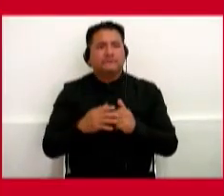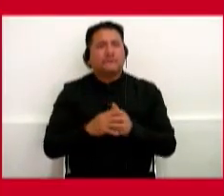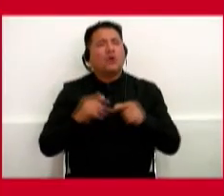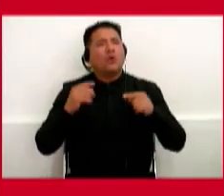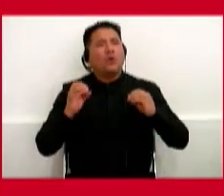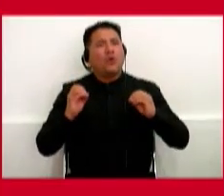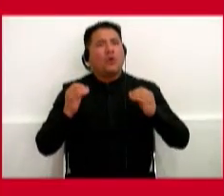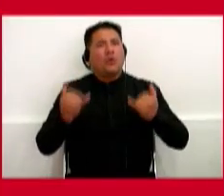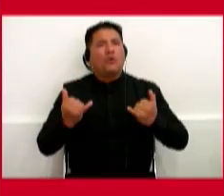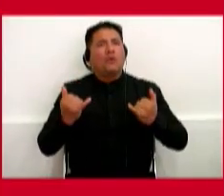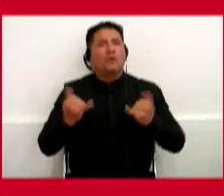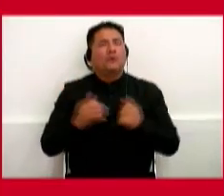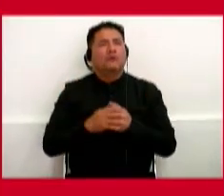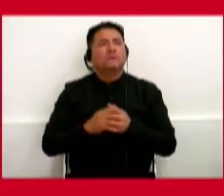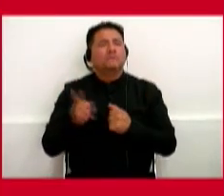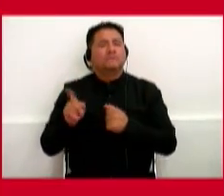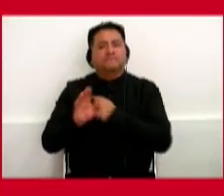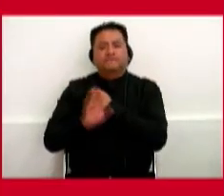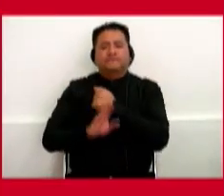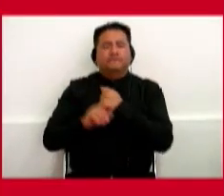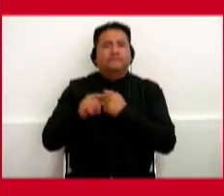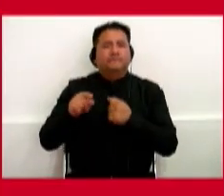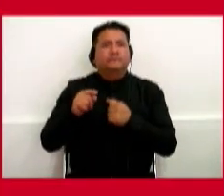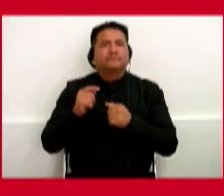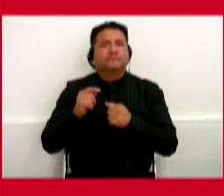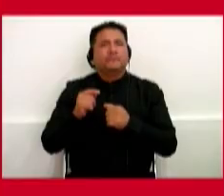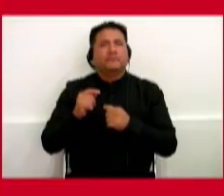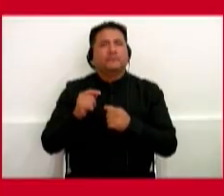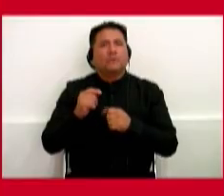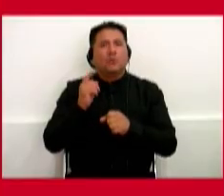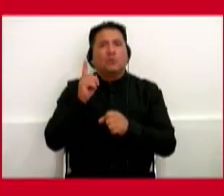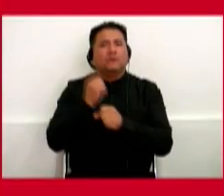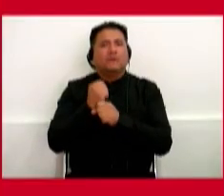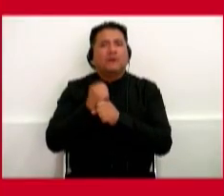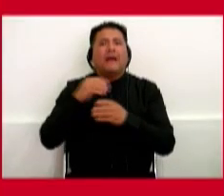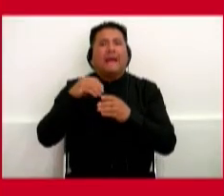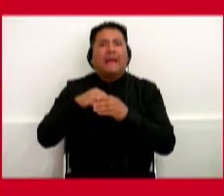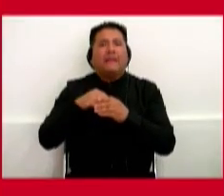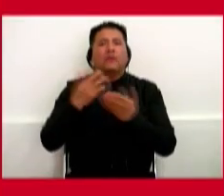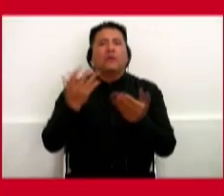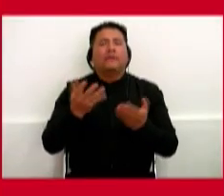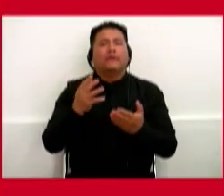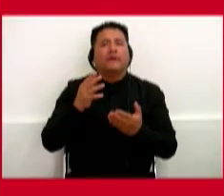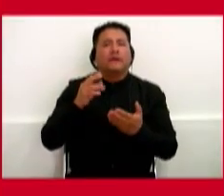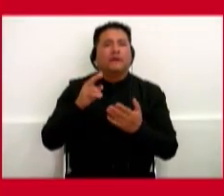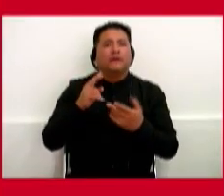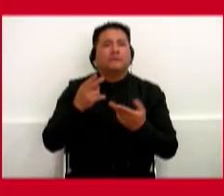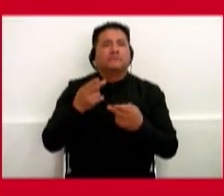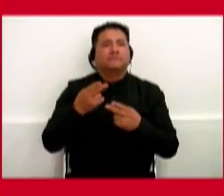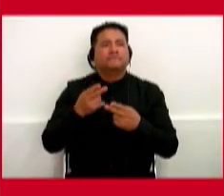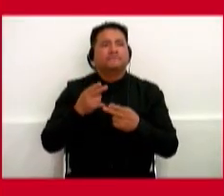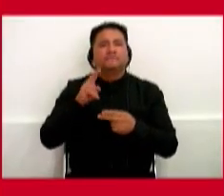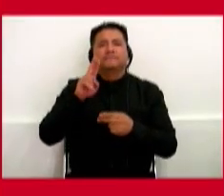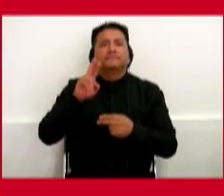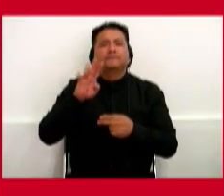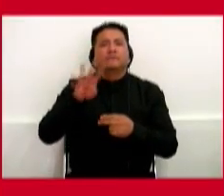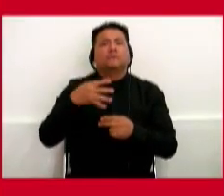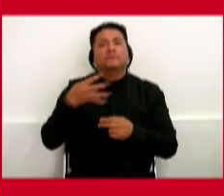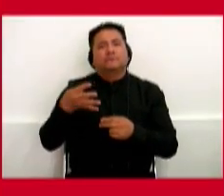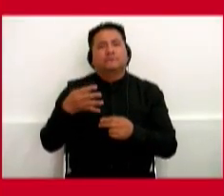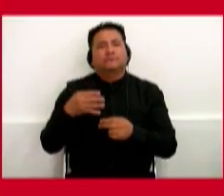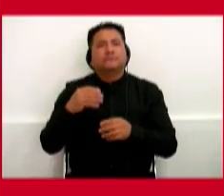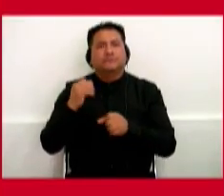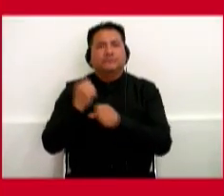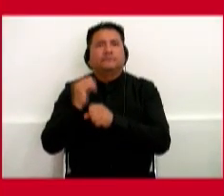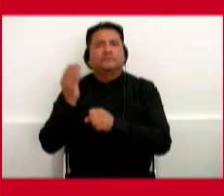está defendiendo una presentación final en Londres, así que enviarle también fuerzas para su presentación. En general,